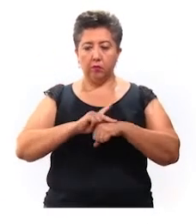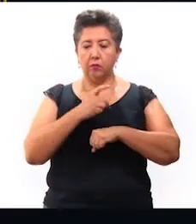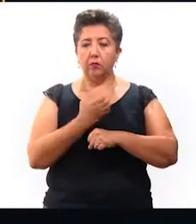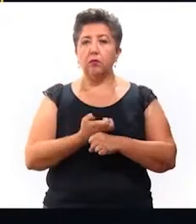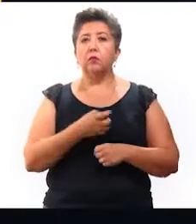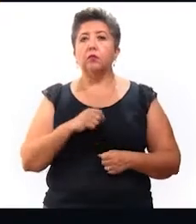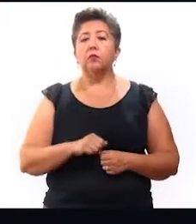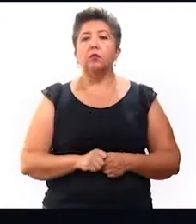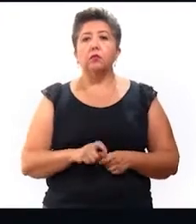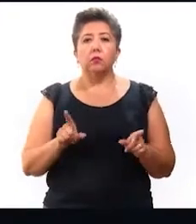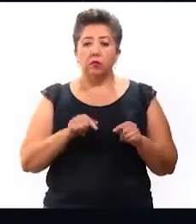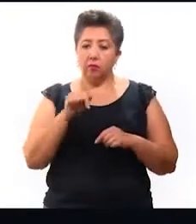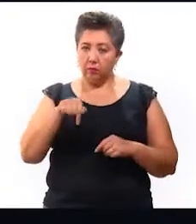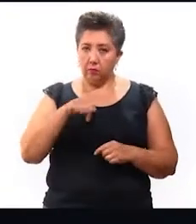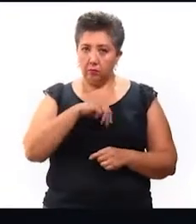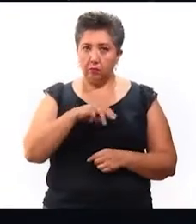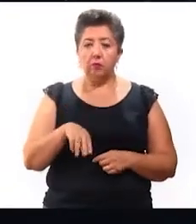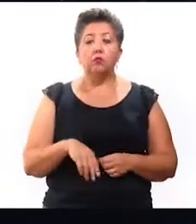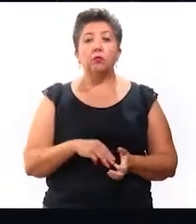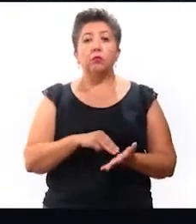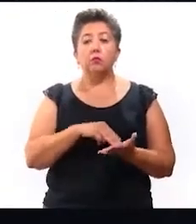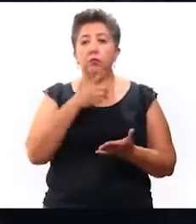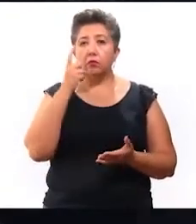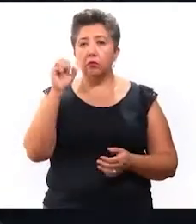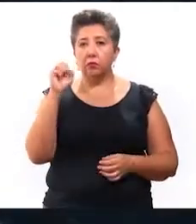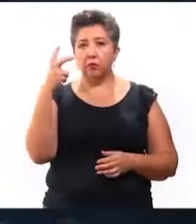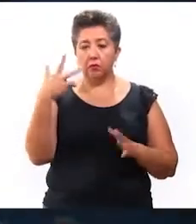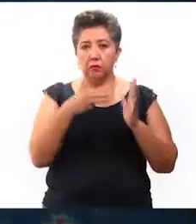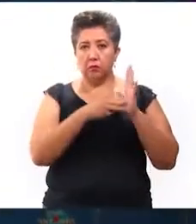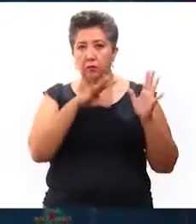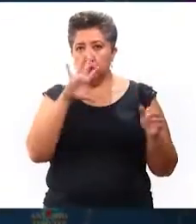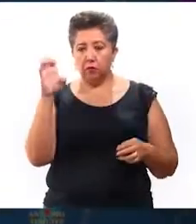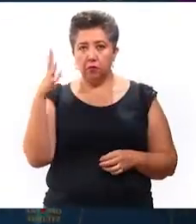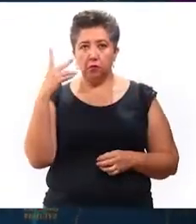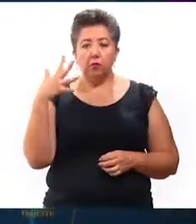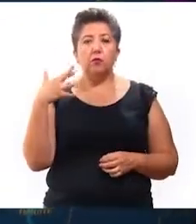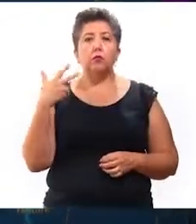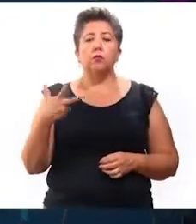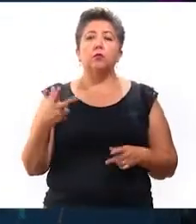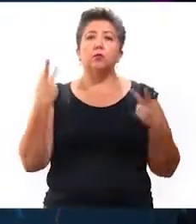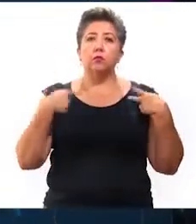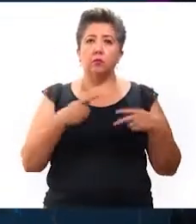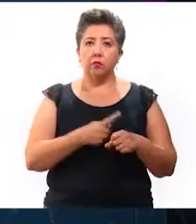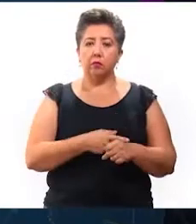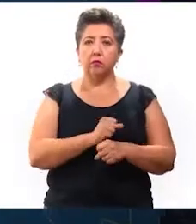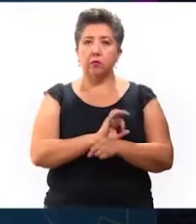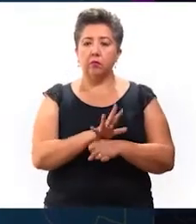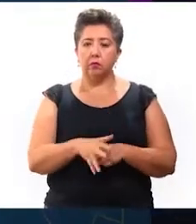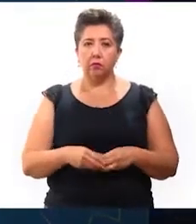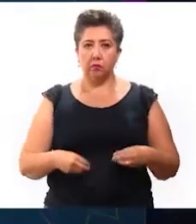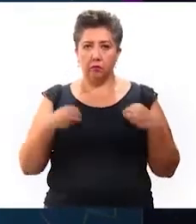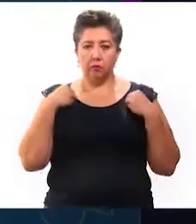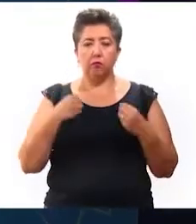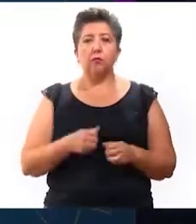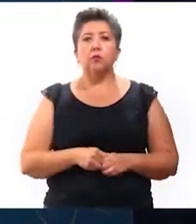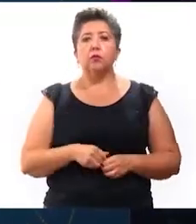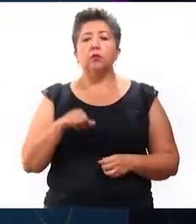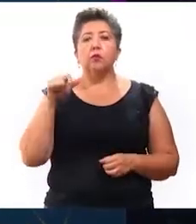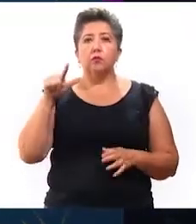estado. Específicamente en Mérida, se han diagnosticado 68.558 personas contagiadas de coronavirus, que